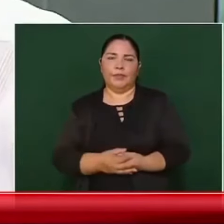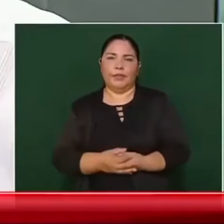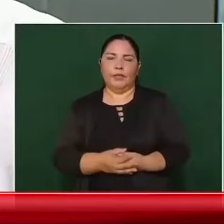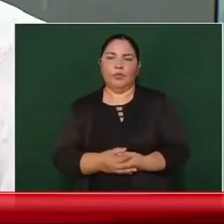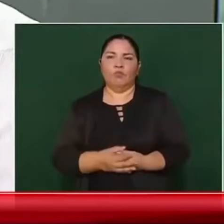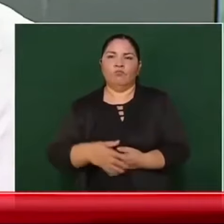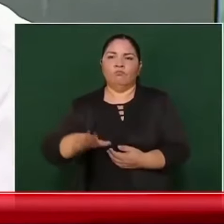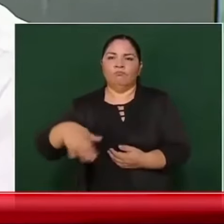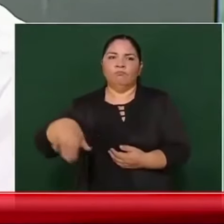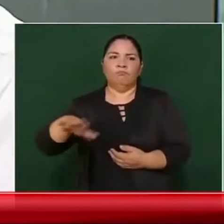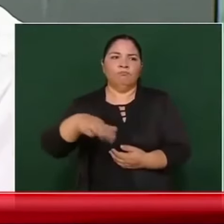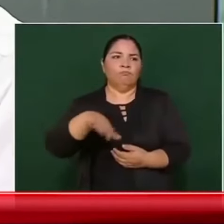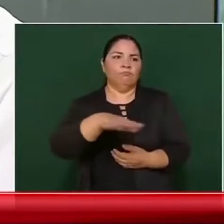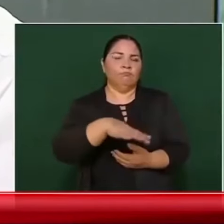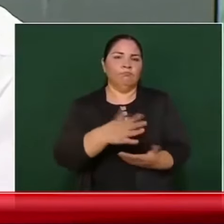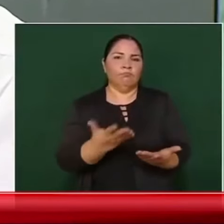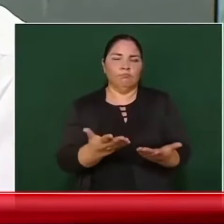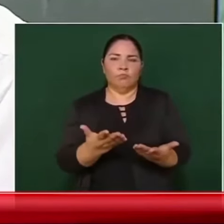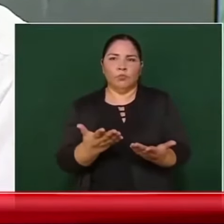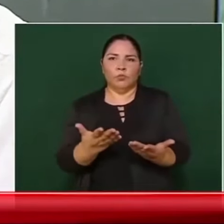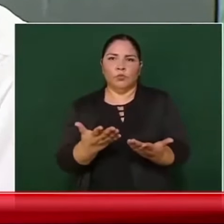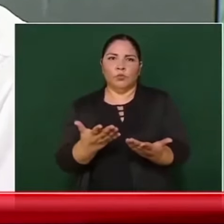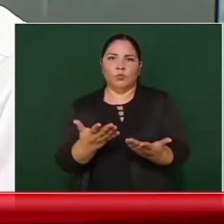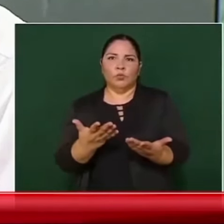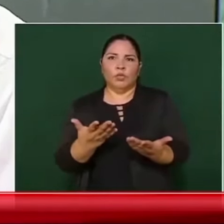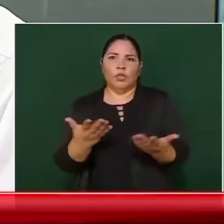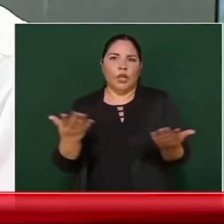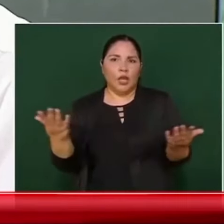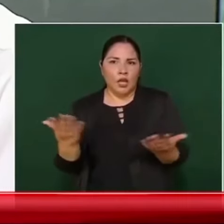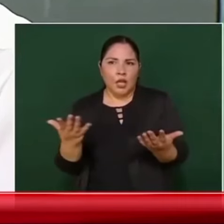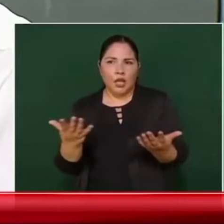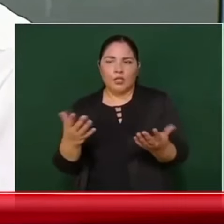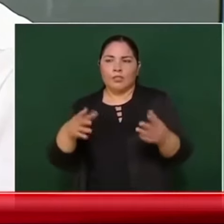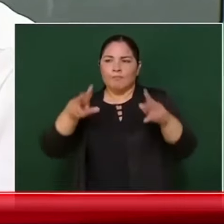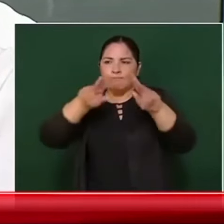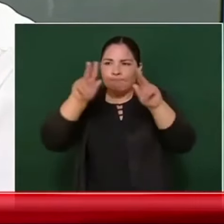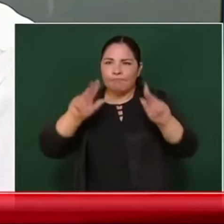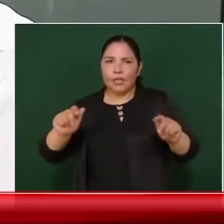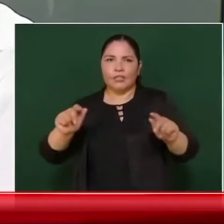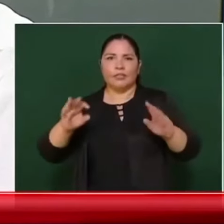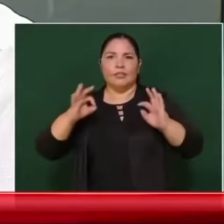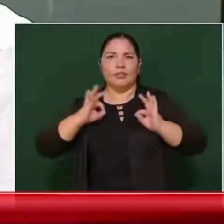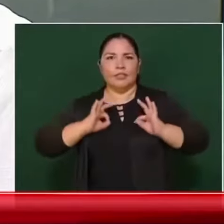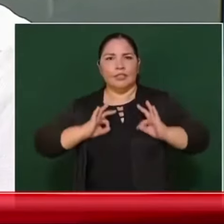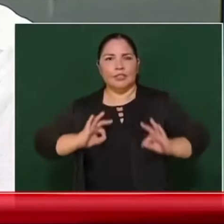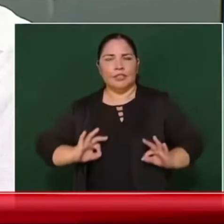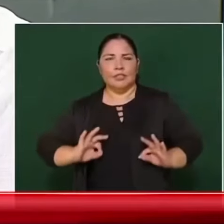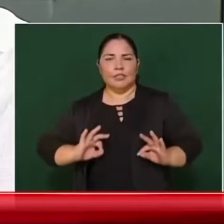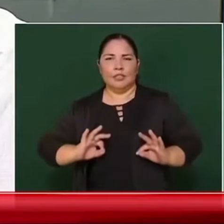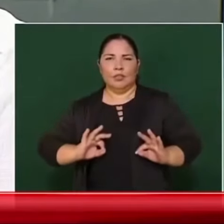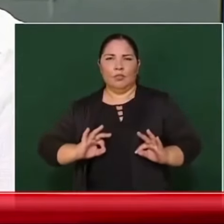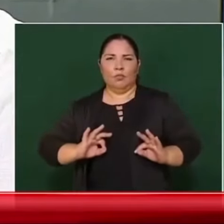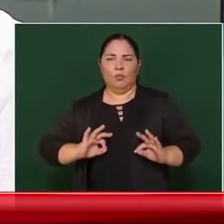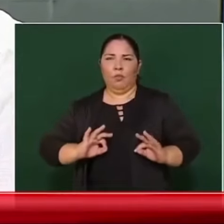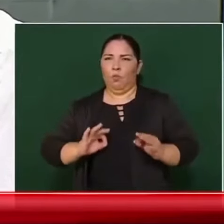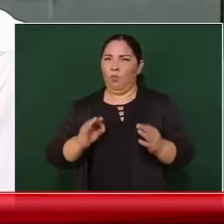y buscando pues que haya paz con tranquilidad sin